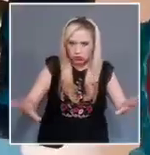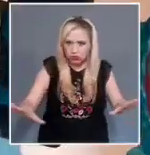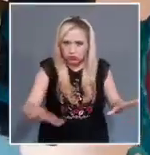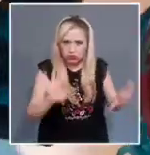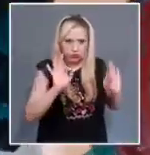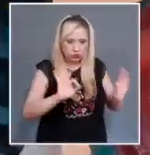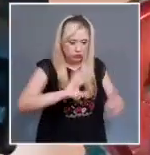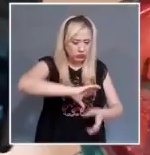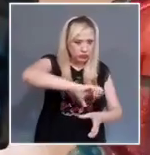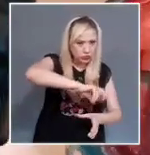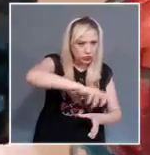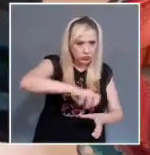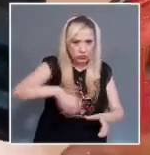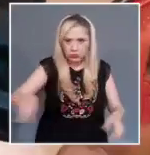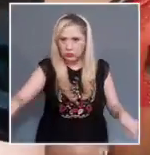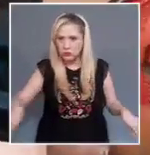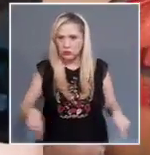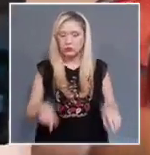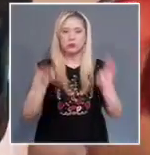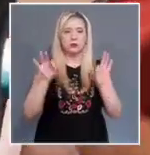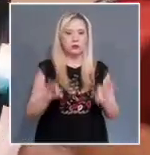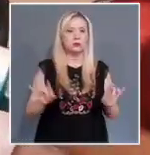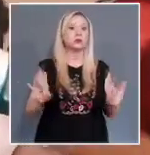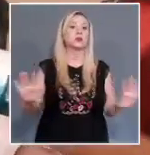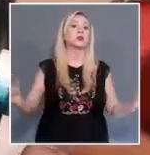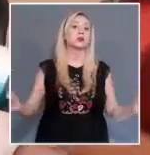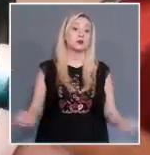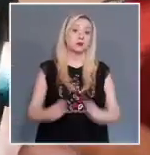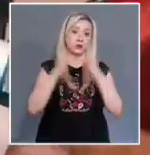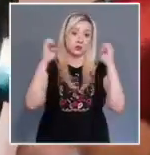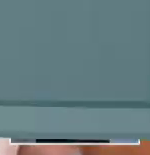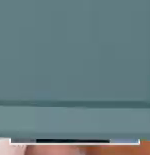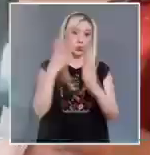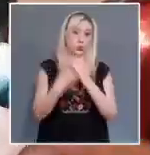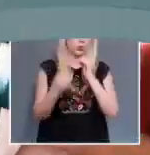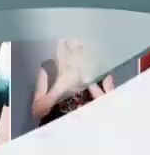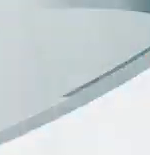no presenten algún tipo de fuga.